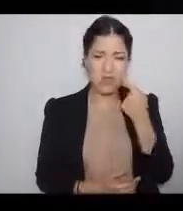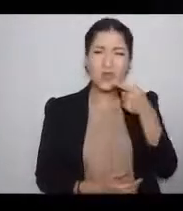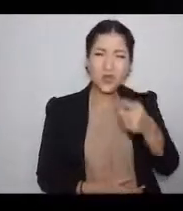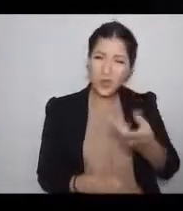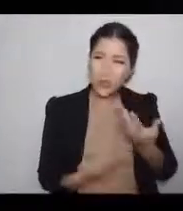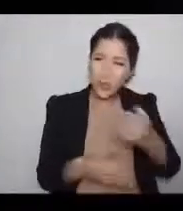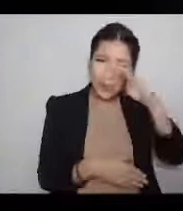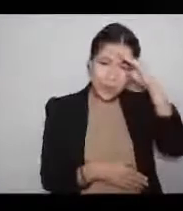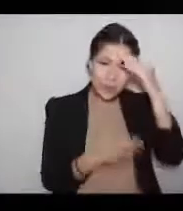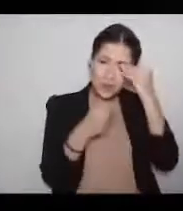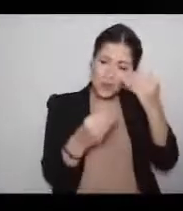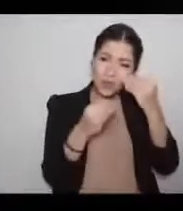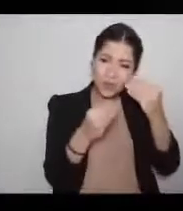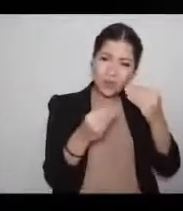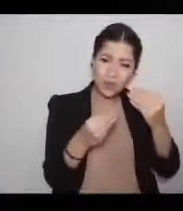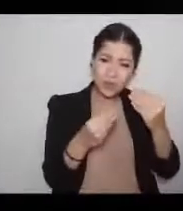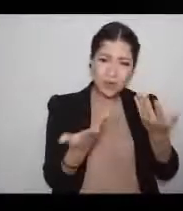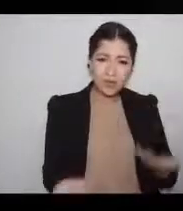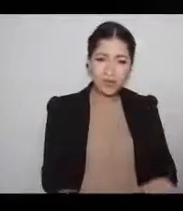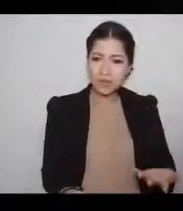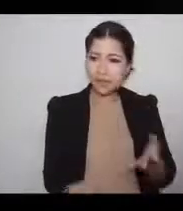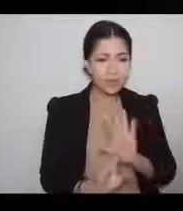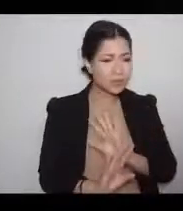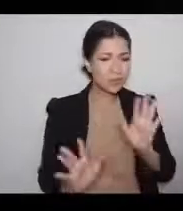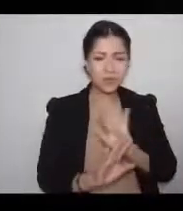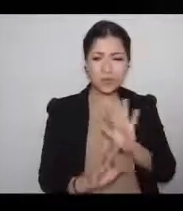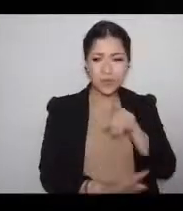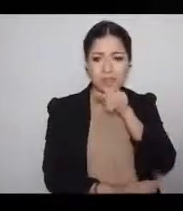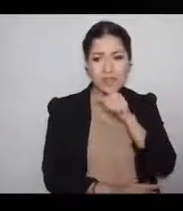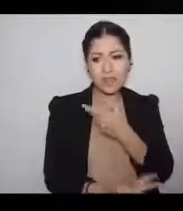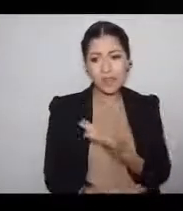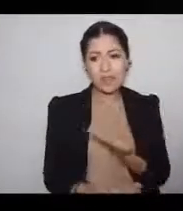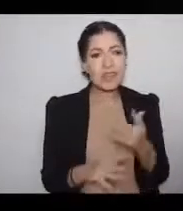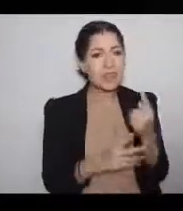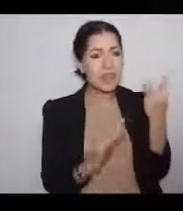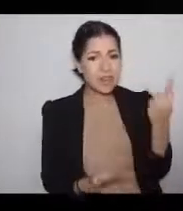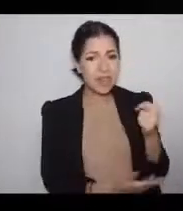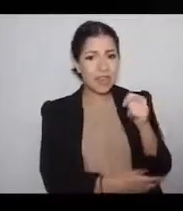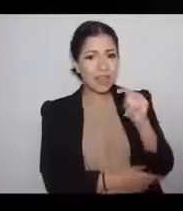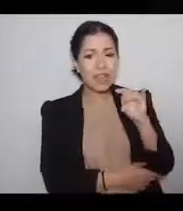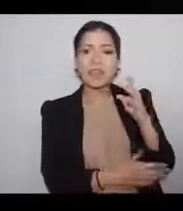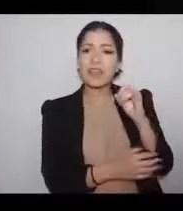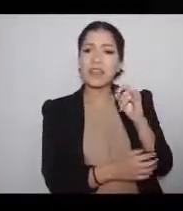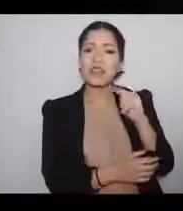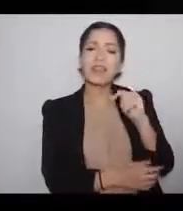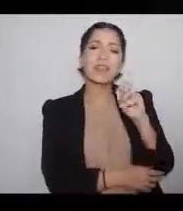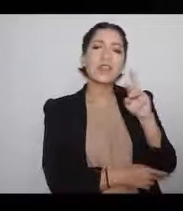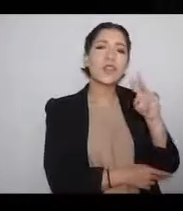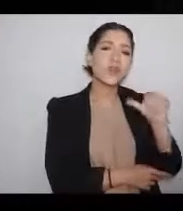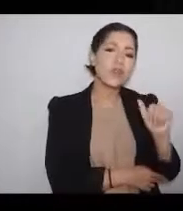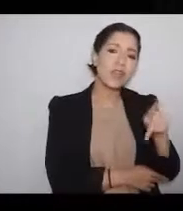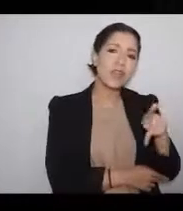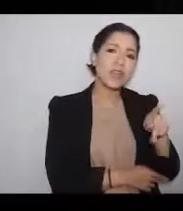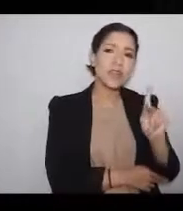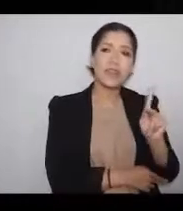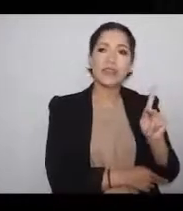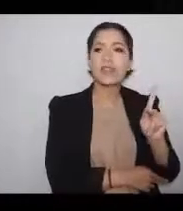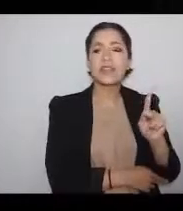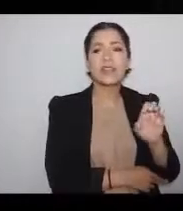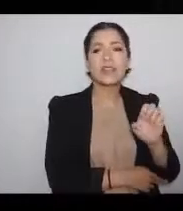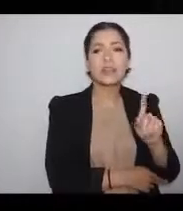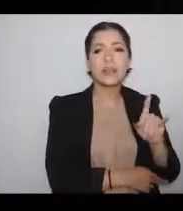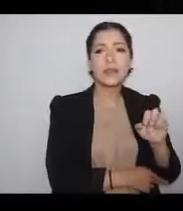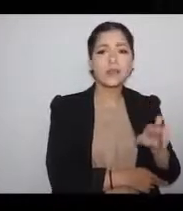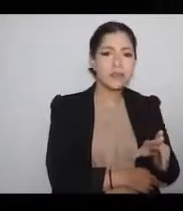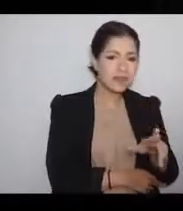intelectualizas demasiado. Vale, madres, que conozcas las teorías de Kepler. Es que lo que me parece genial